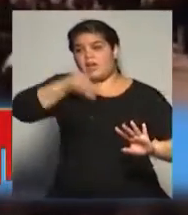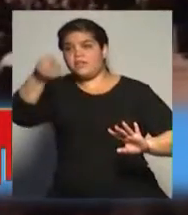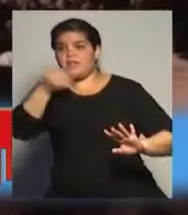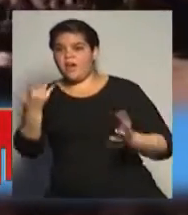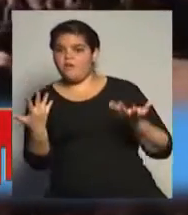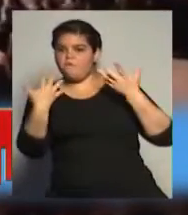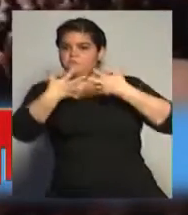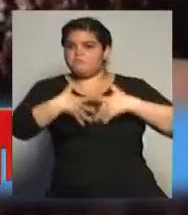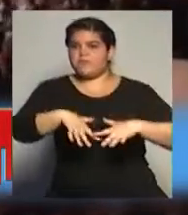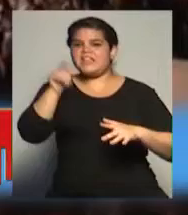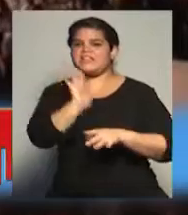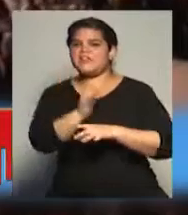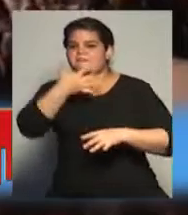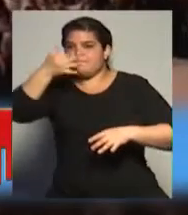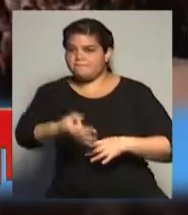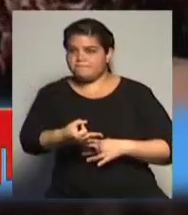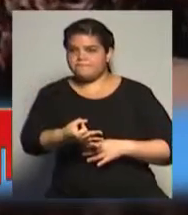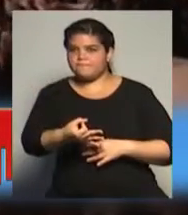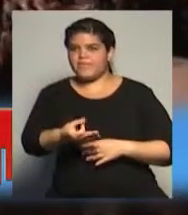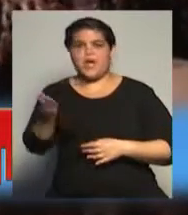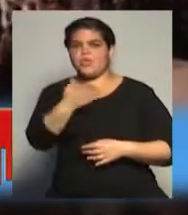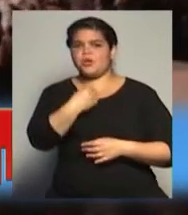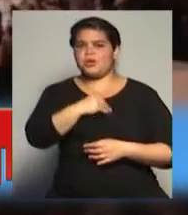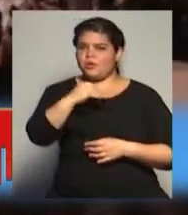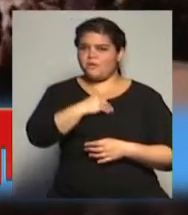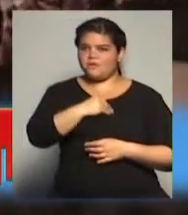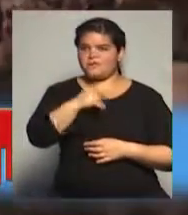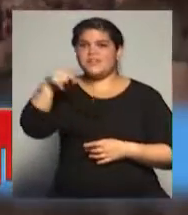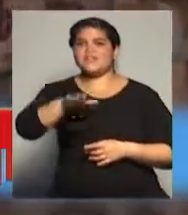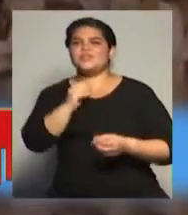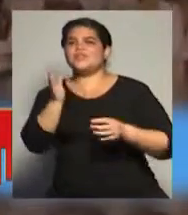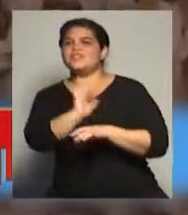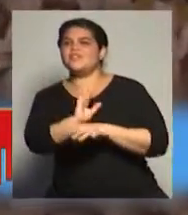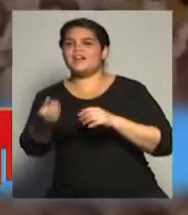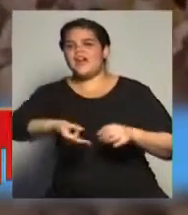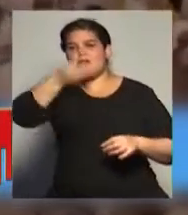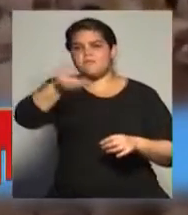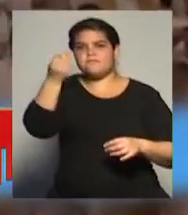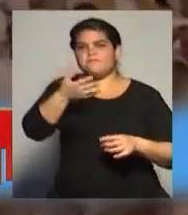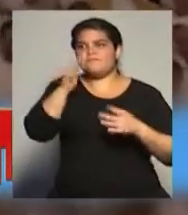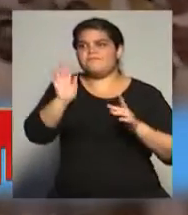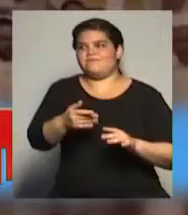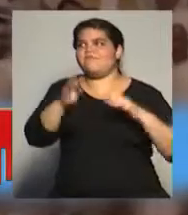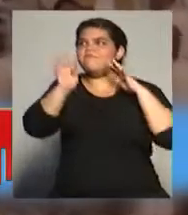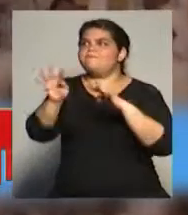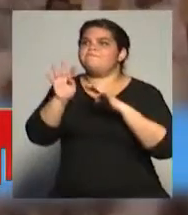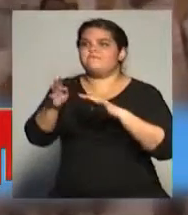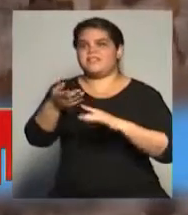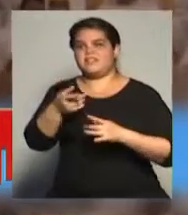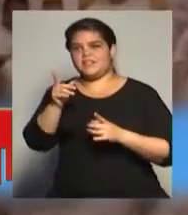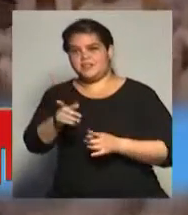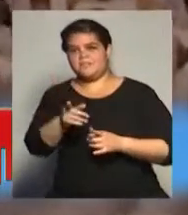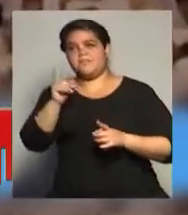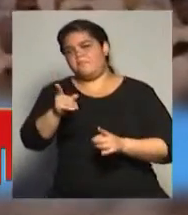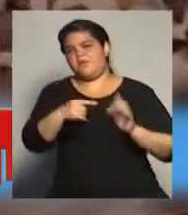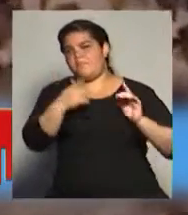genera confiabilidad. Entonces eso hace que los mensajes sean creíbles y tenga el seguimiento y la adhesión que se